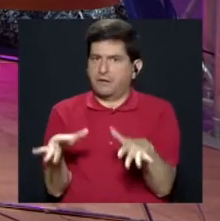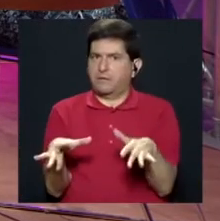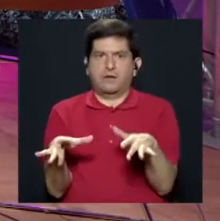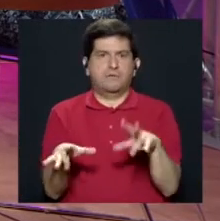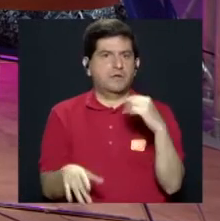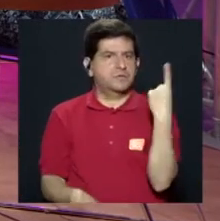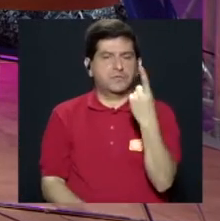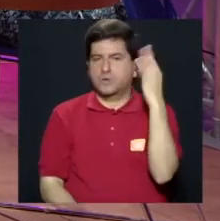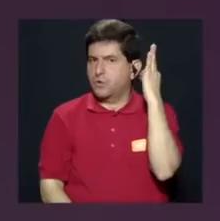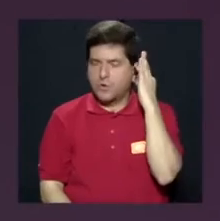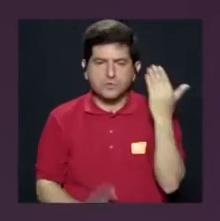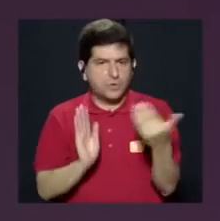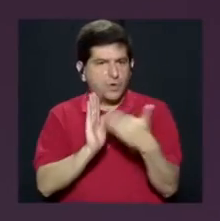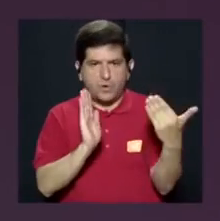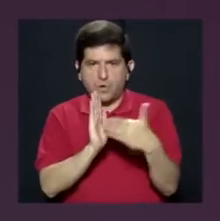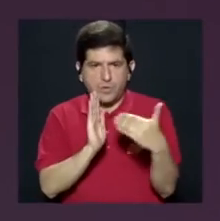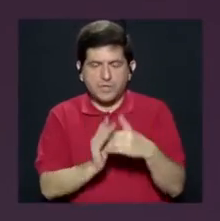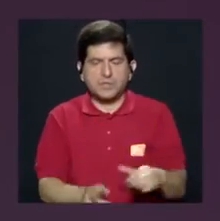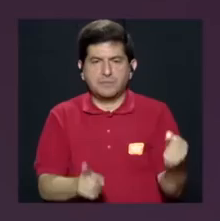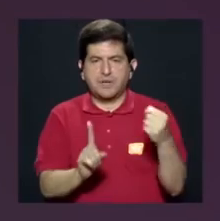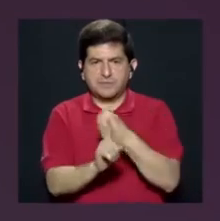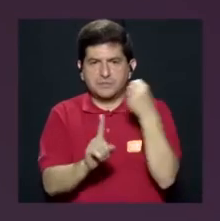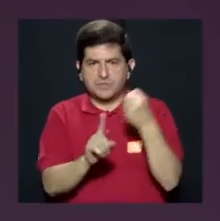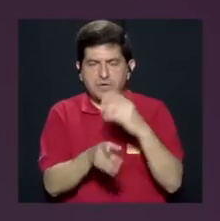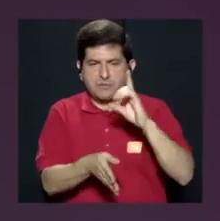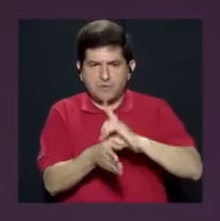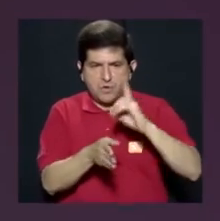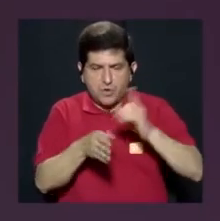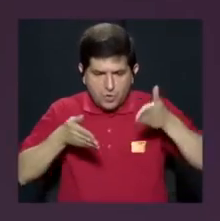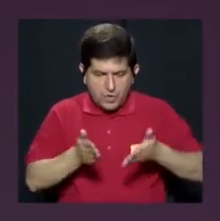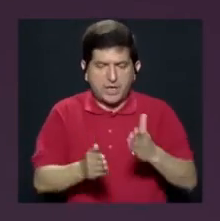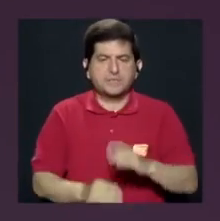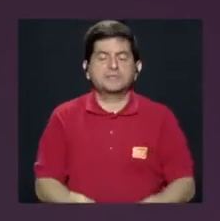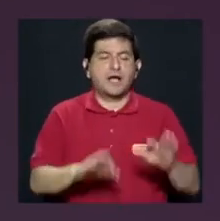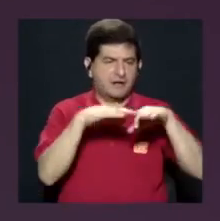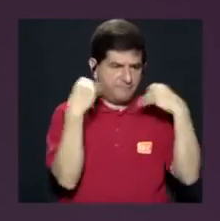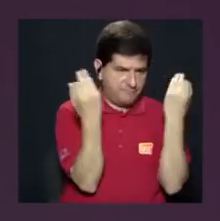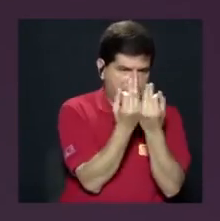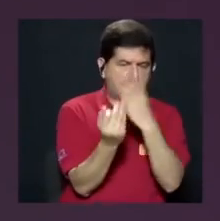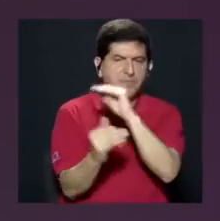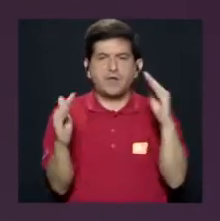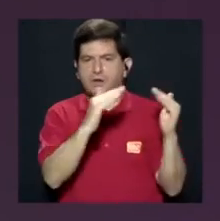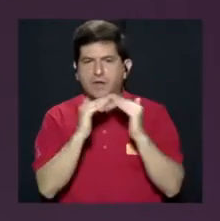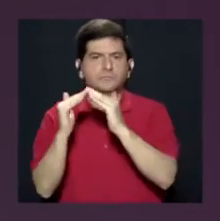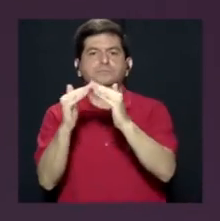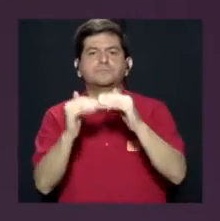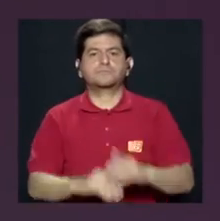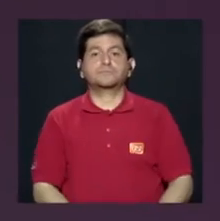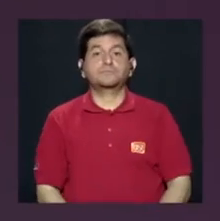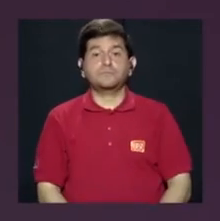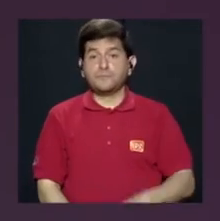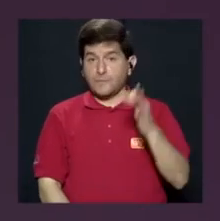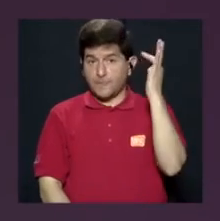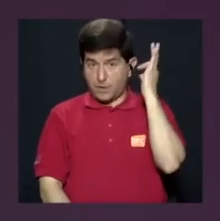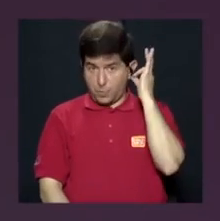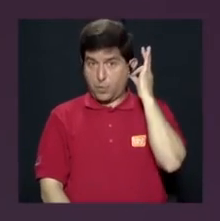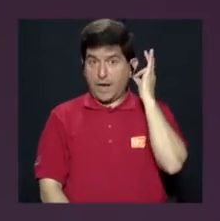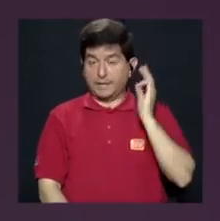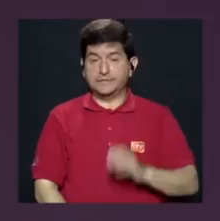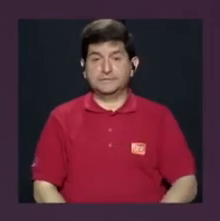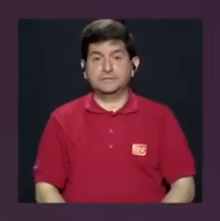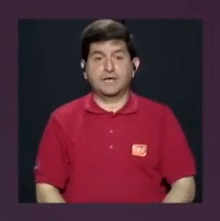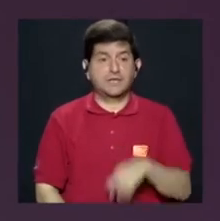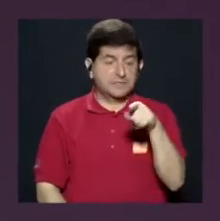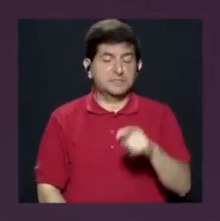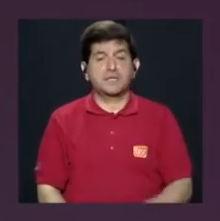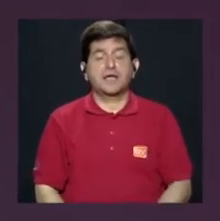solo para las mujeres que han sido víctimas de violencia obstétrica, sino también para sus familias y en general para la comunidad. Hay mujeres que han sido, que